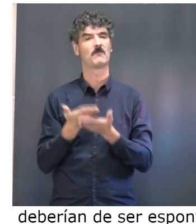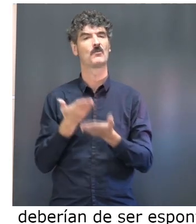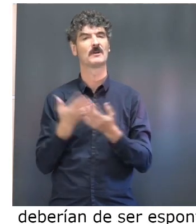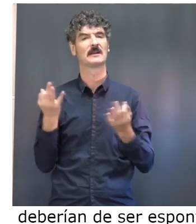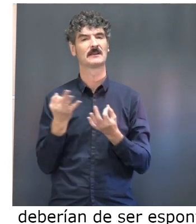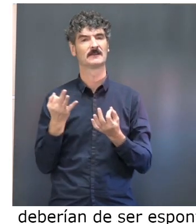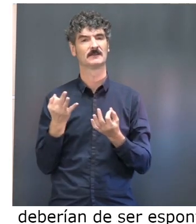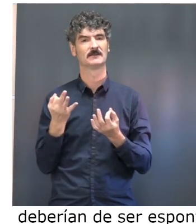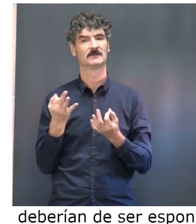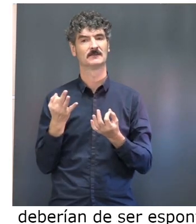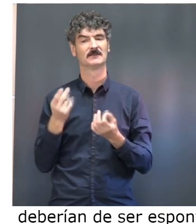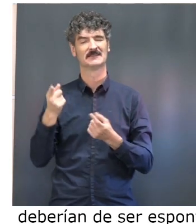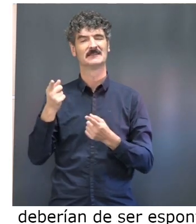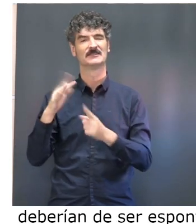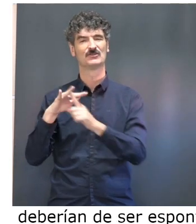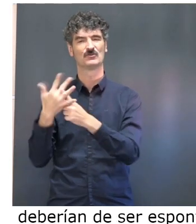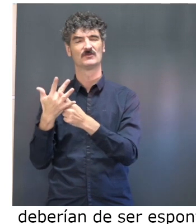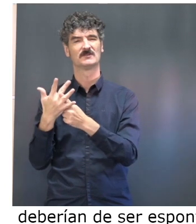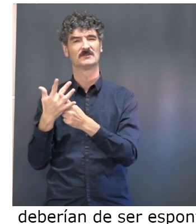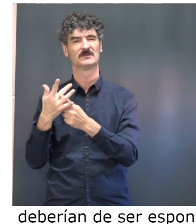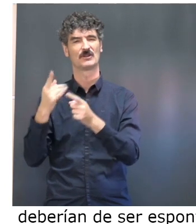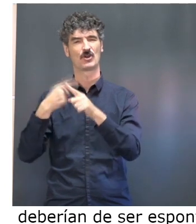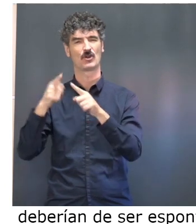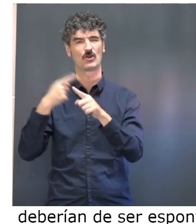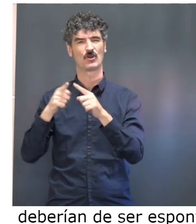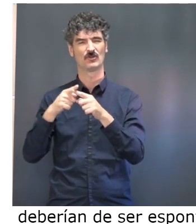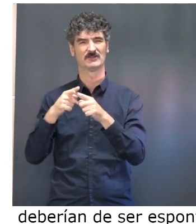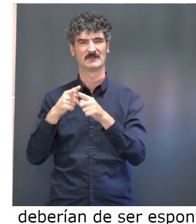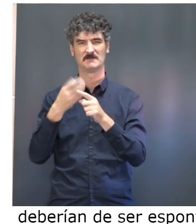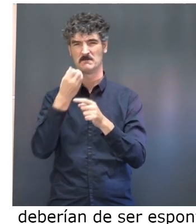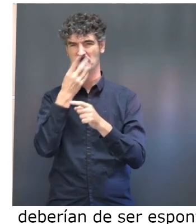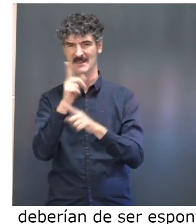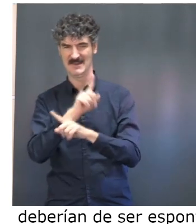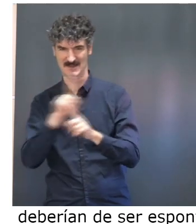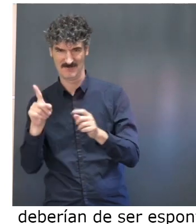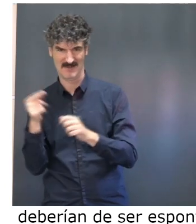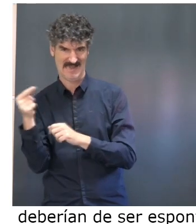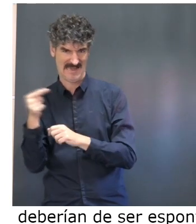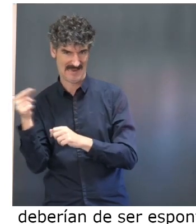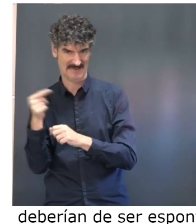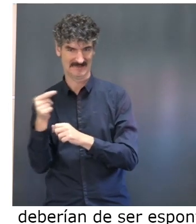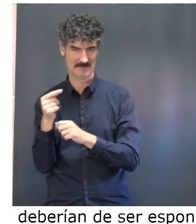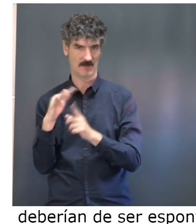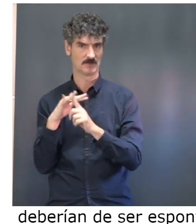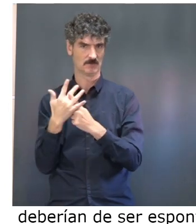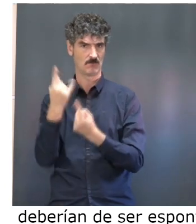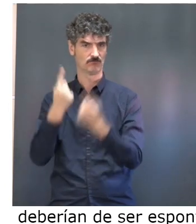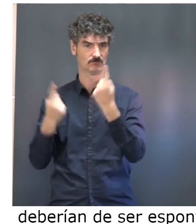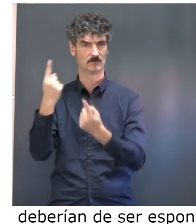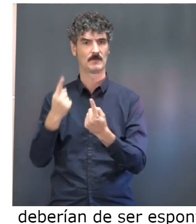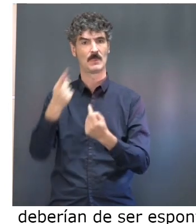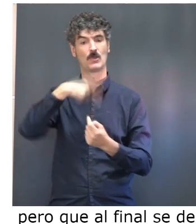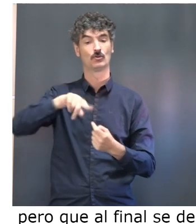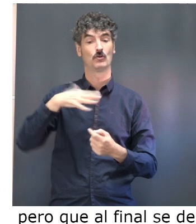que pasan cosas desagradables en ocasiones y que no podemos